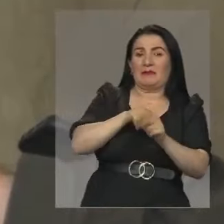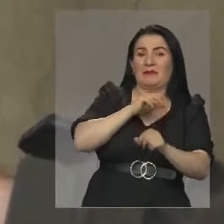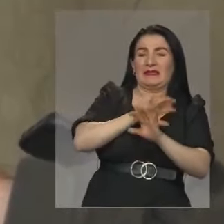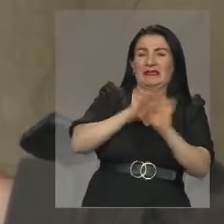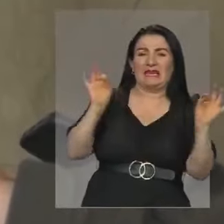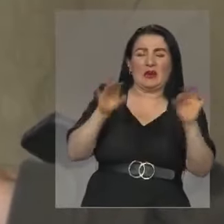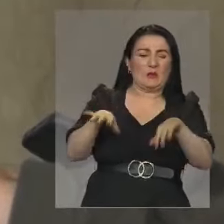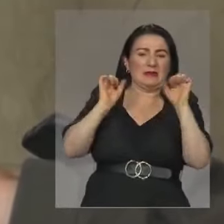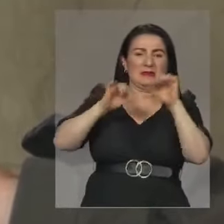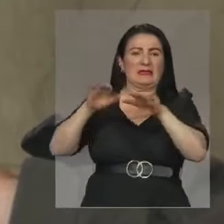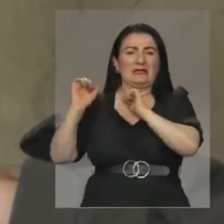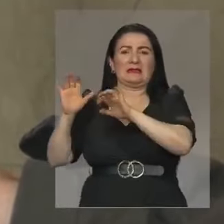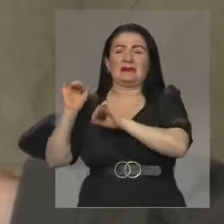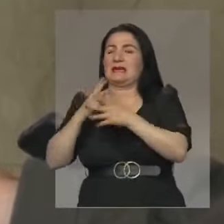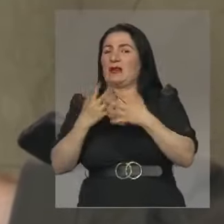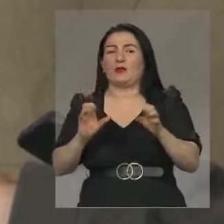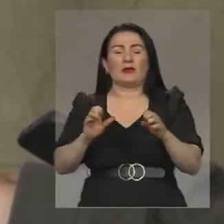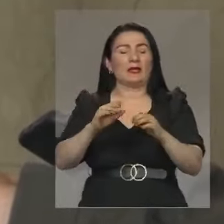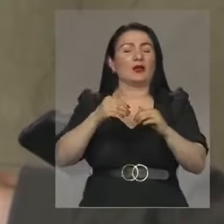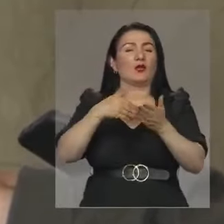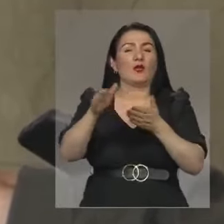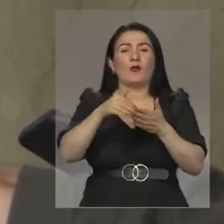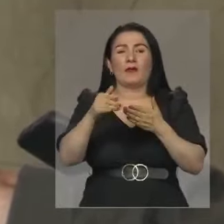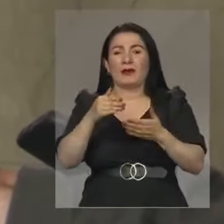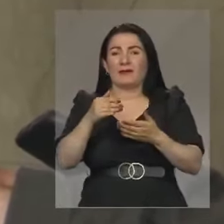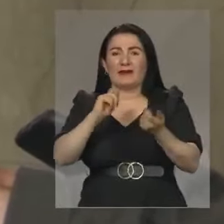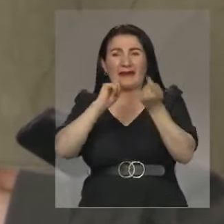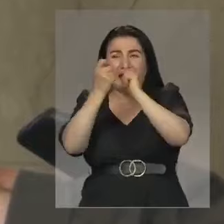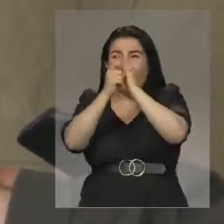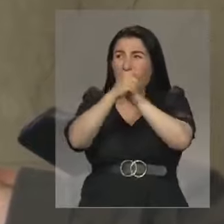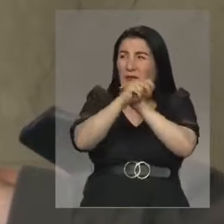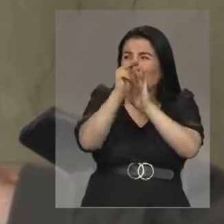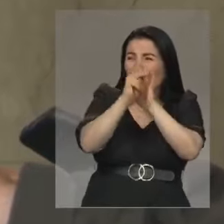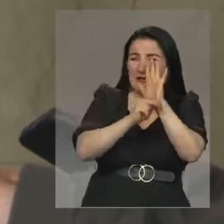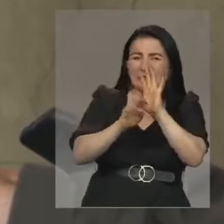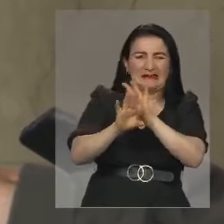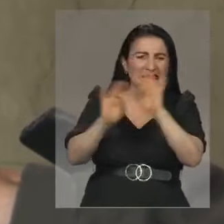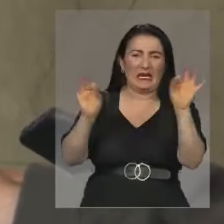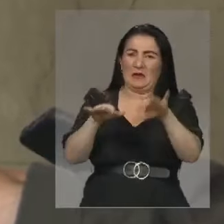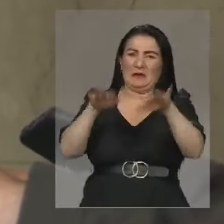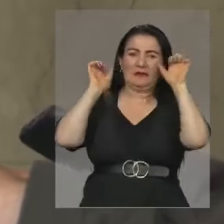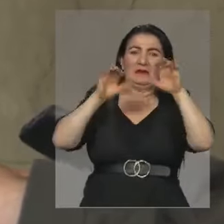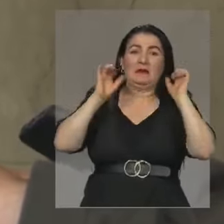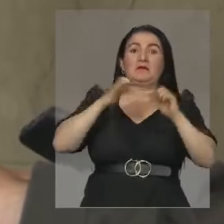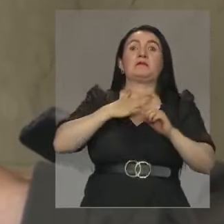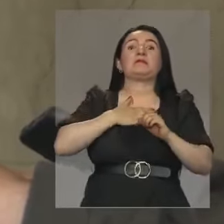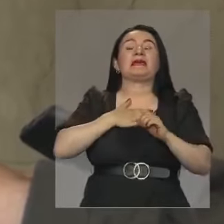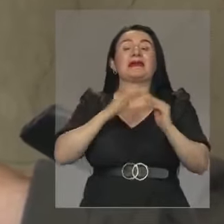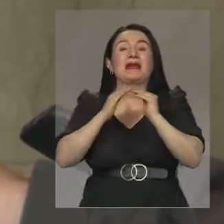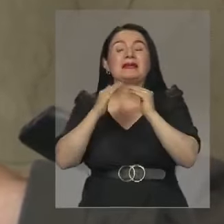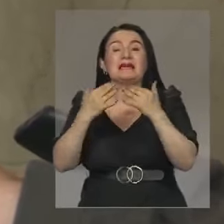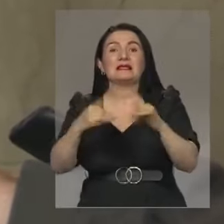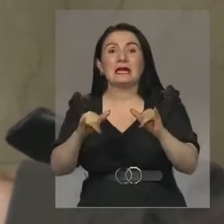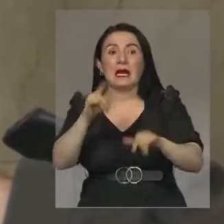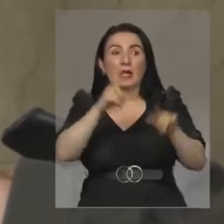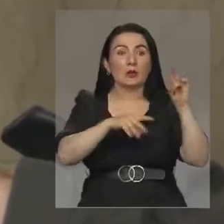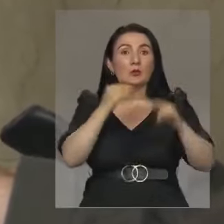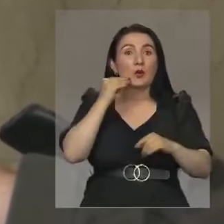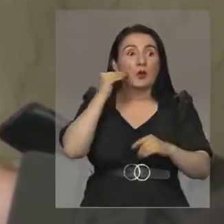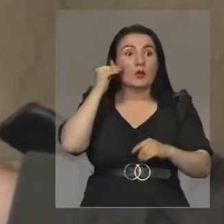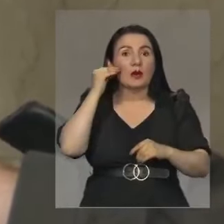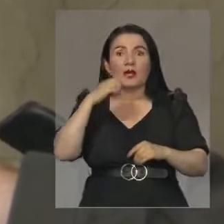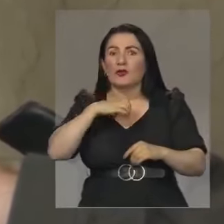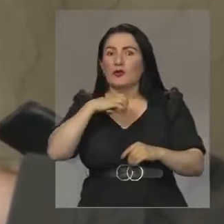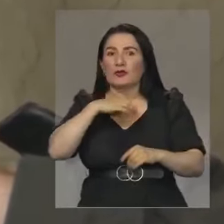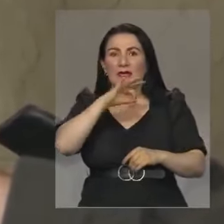compra de vivienda de interés social estaba asociada a los cambios en la política de vivienda, al programa de Mi Casa Ya, porque la mayoría de los hogares o no tenían el